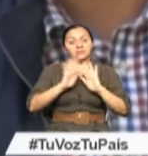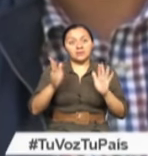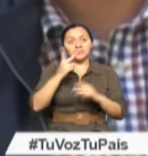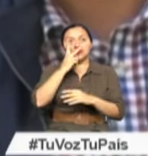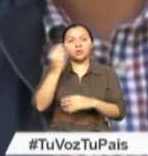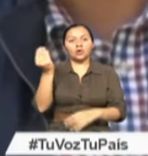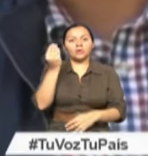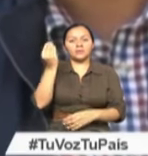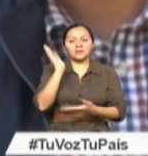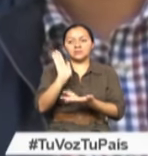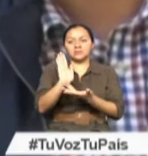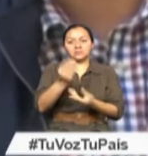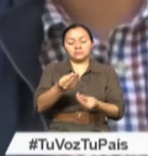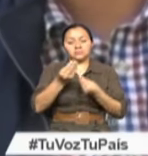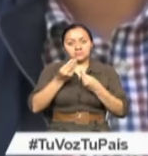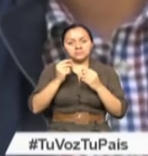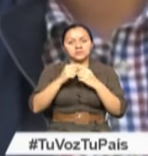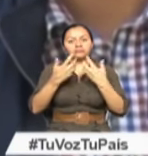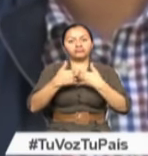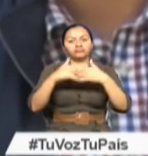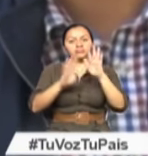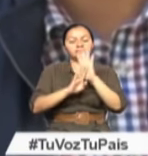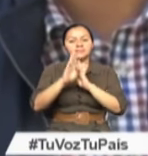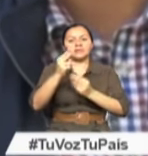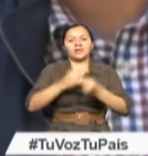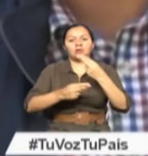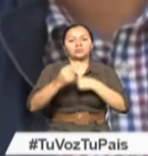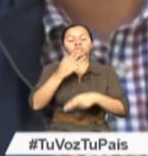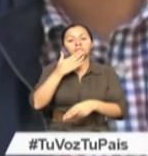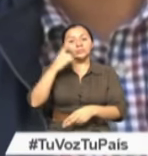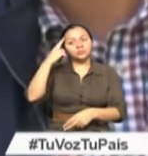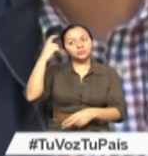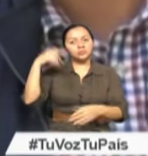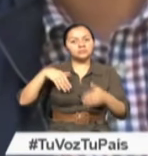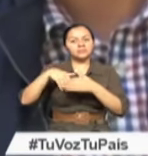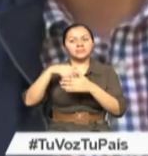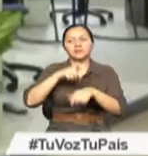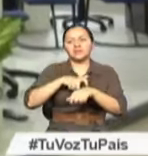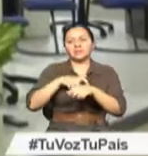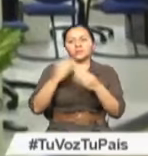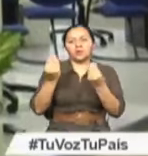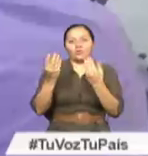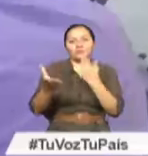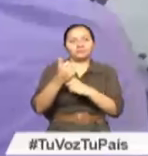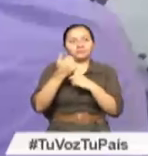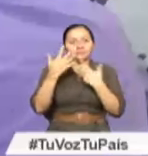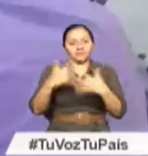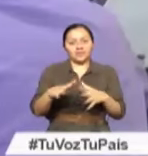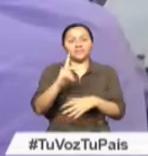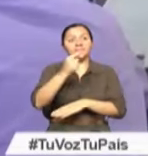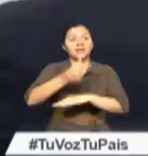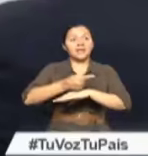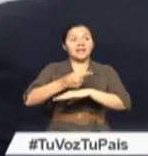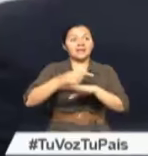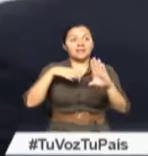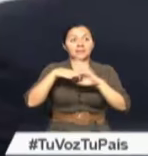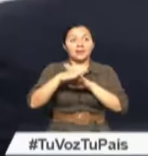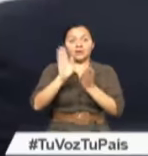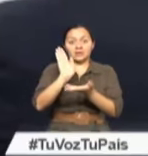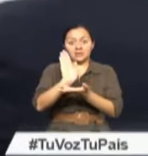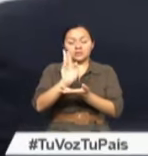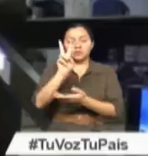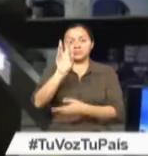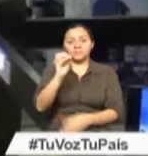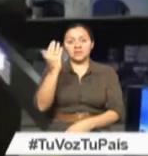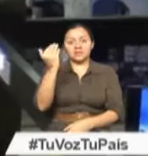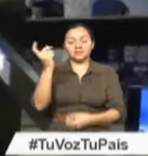la gente joven, como nosotras, joven y emprendedores, a realizar nuestros sueños a tan corta edad, ¿no? De acuerdo al gerente del VIES, en 2015 los